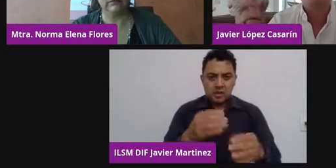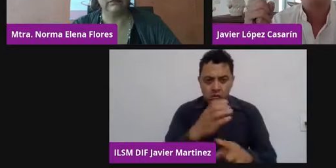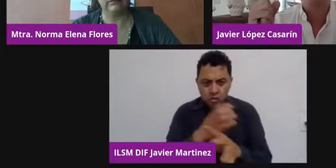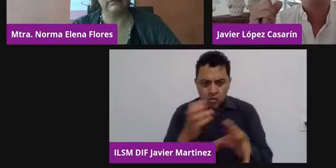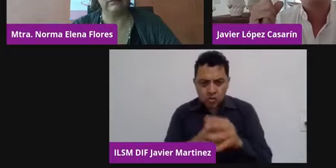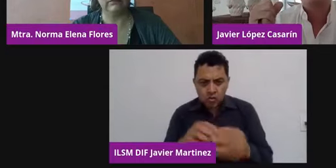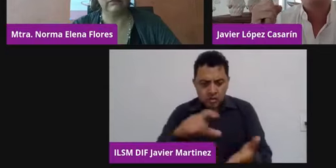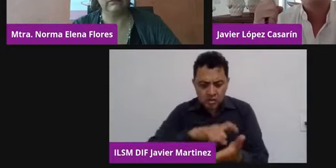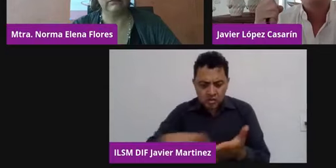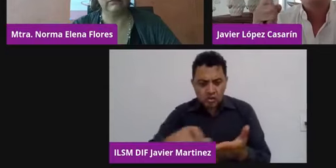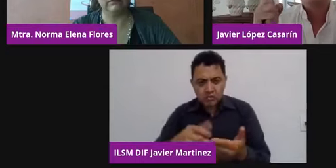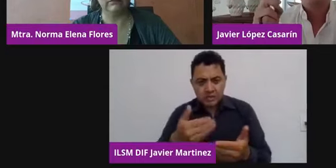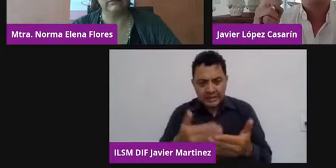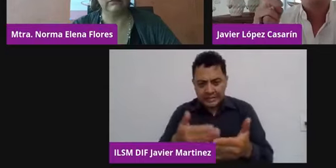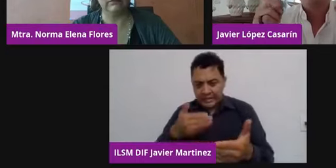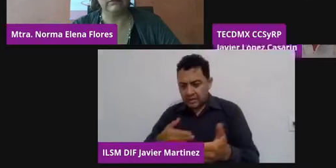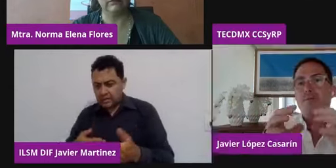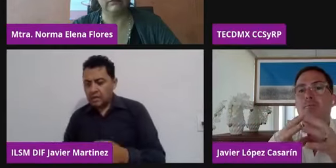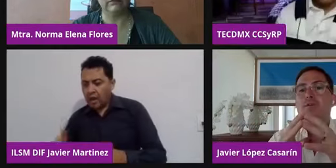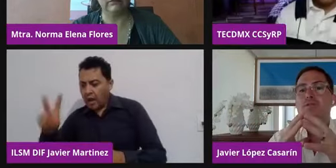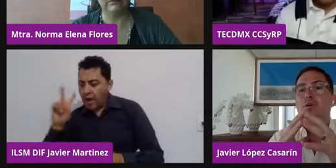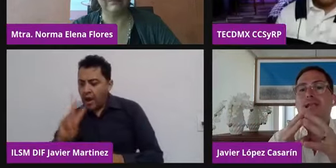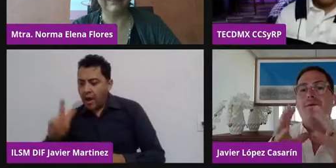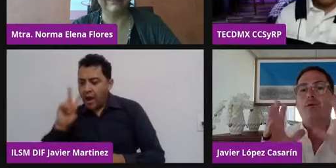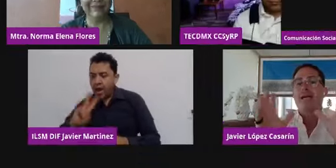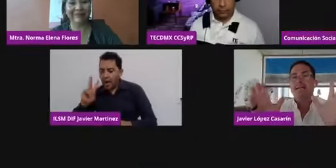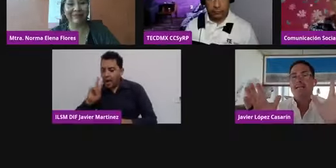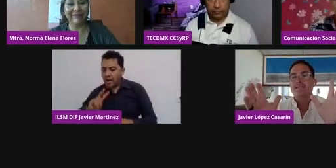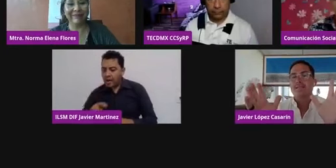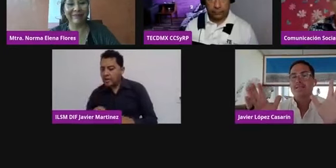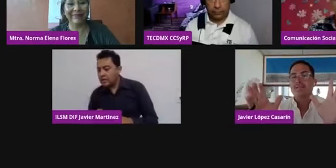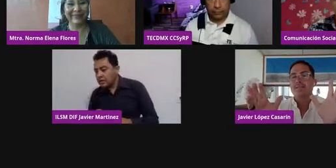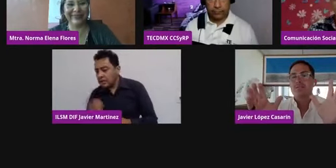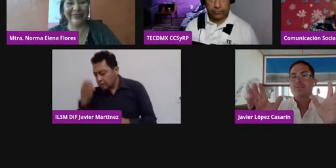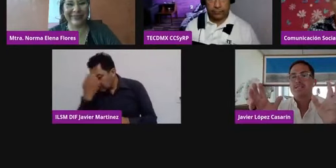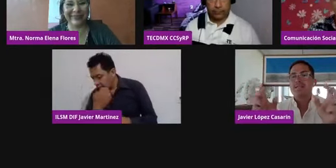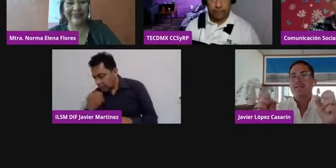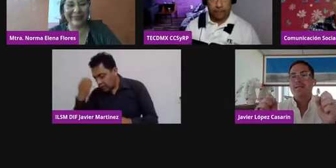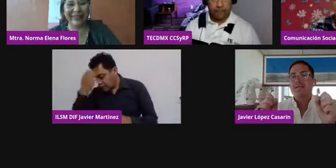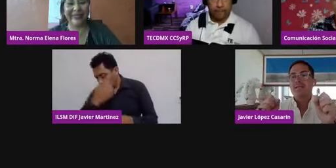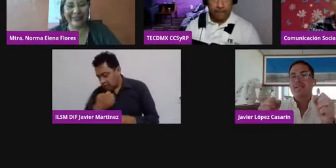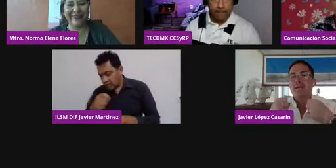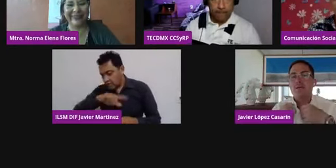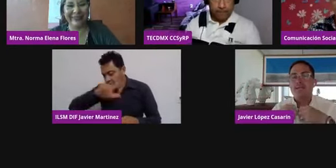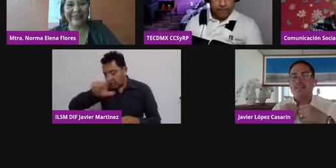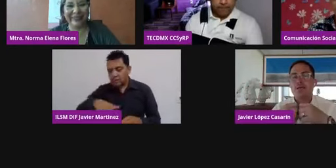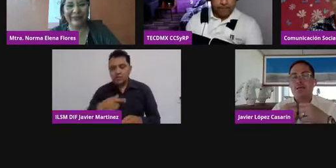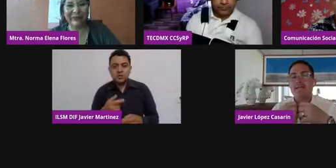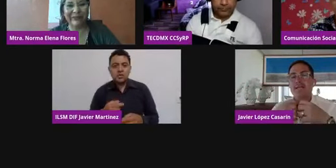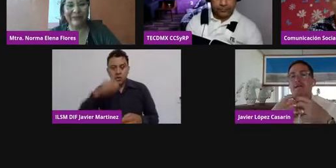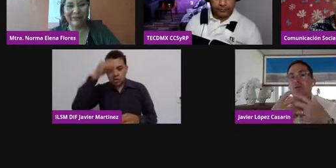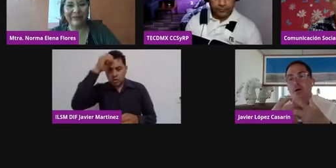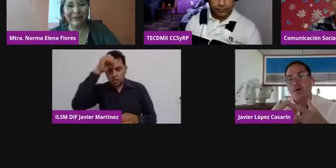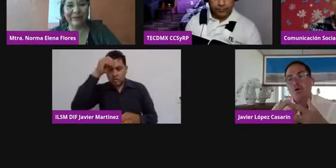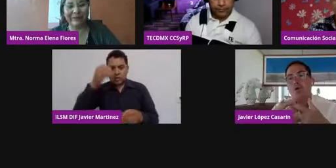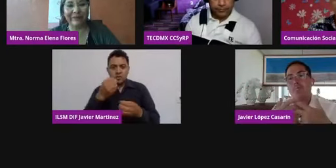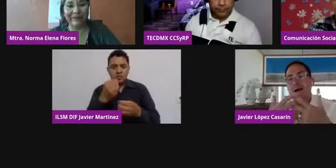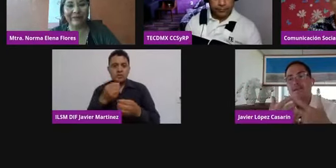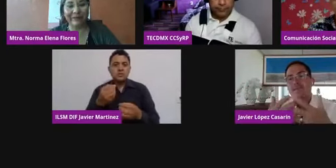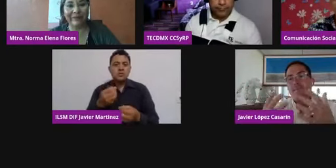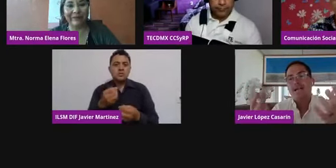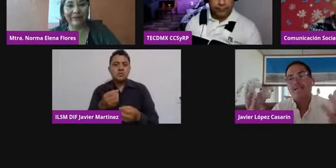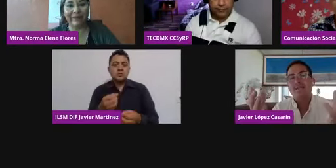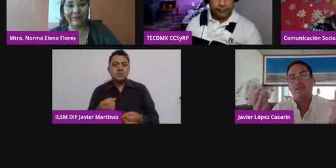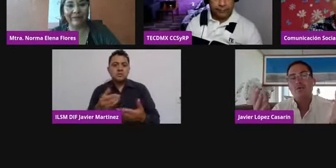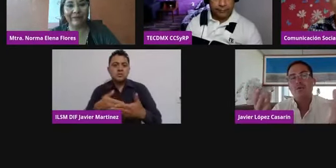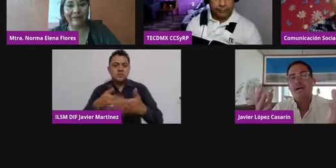experiencia ¿no? es decir si no lo compruebo pues no me la voy a creer entonces tengo que estar yo ahí luego